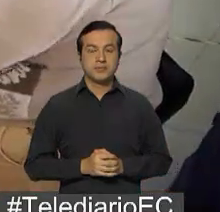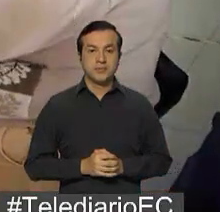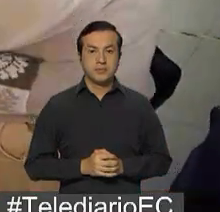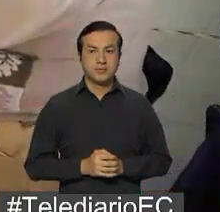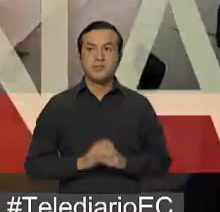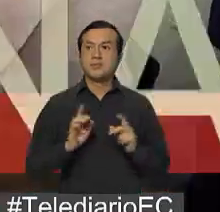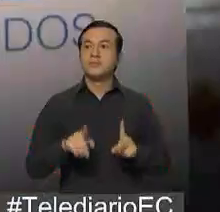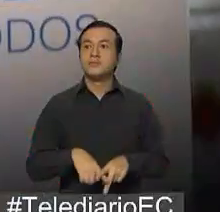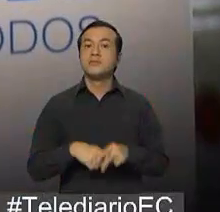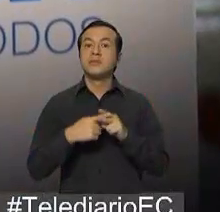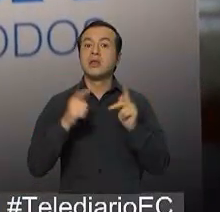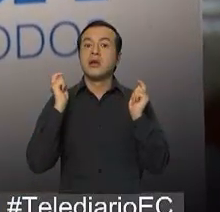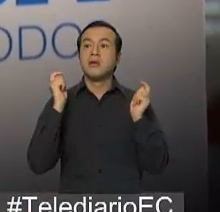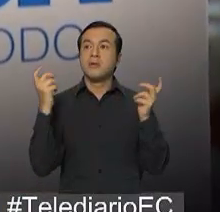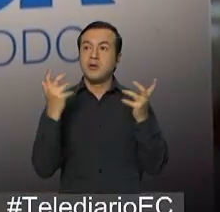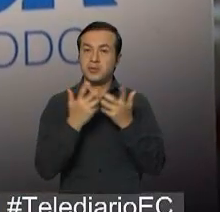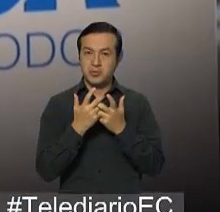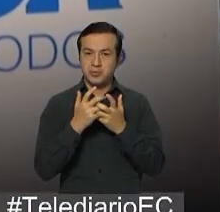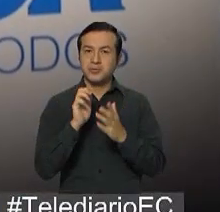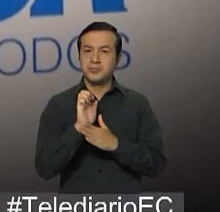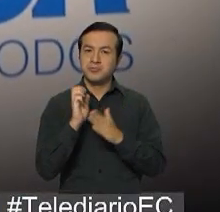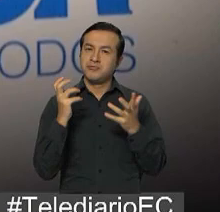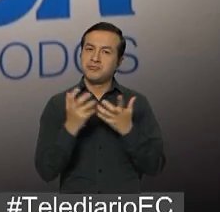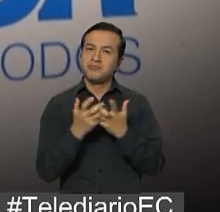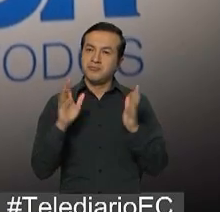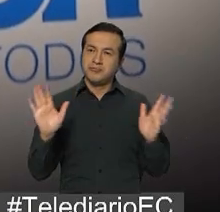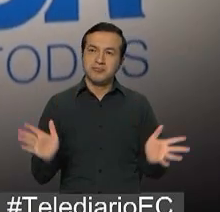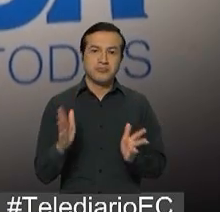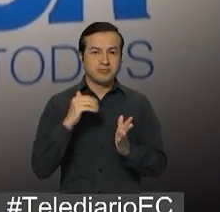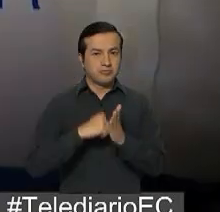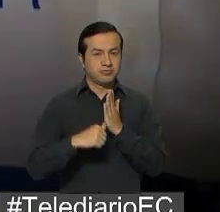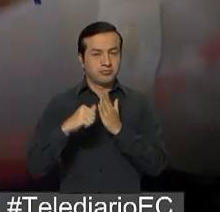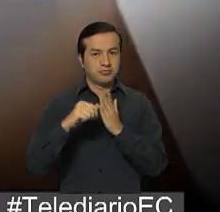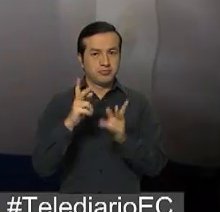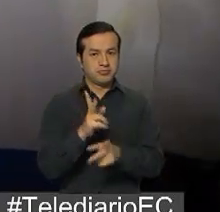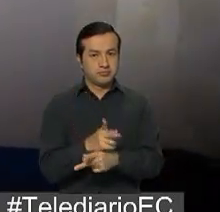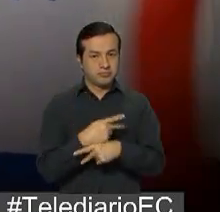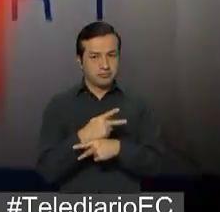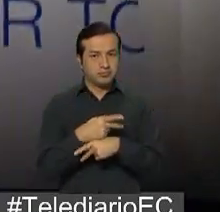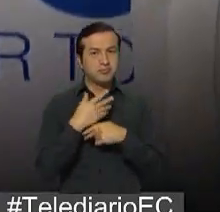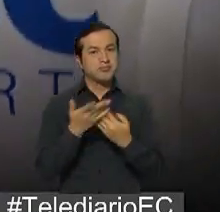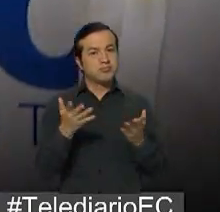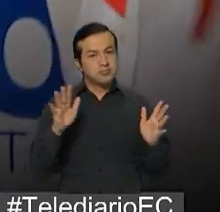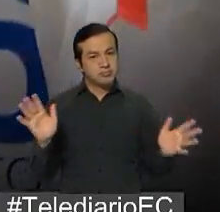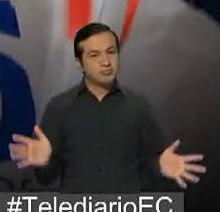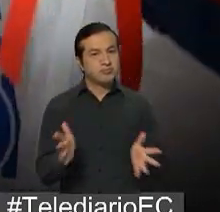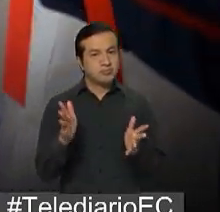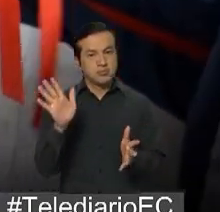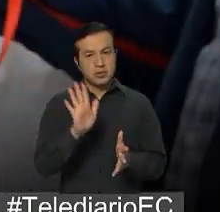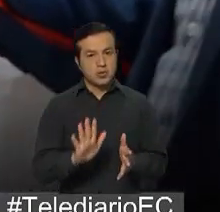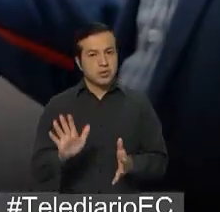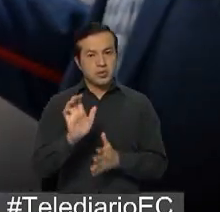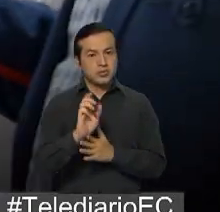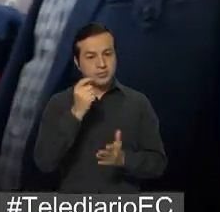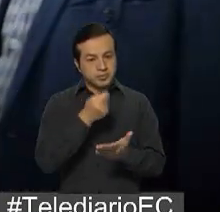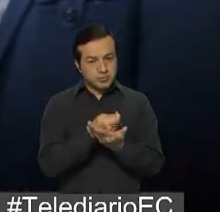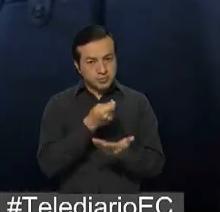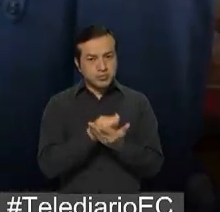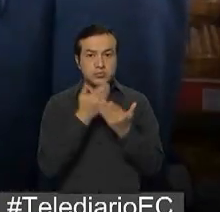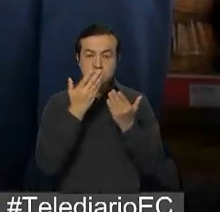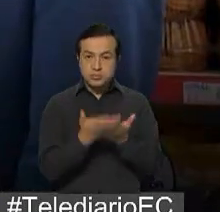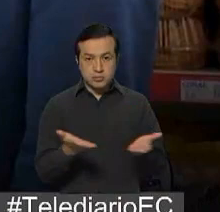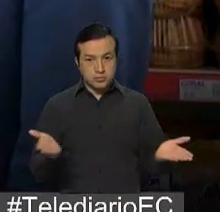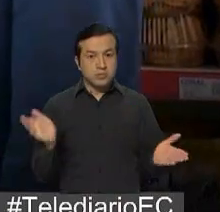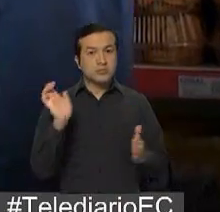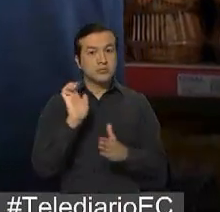arrancó la campaña juntos de ecuador que impulsa el ministerio de producción para motivar a los ecuatorianos a consumir productos y